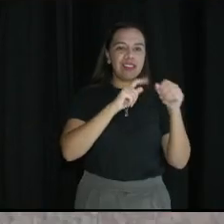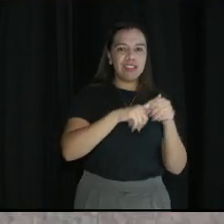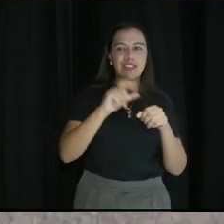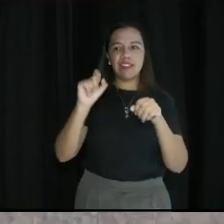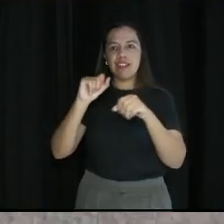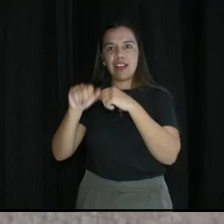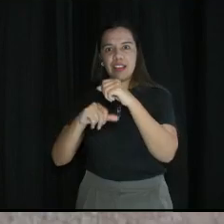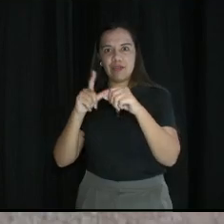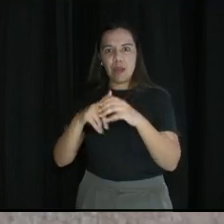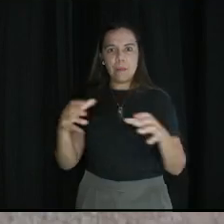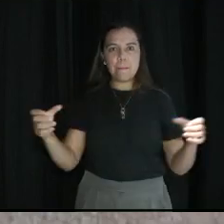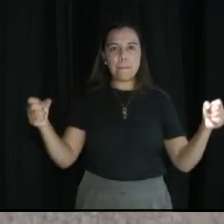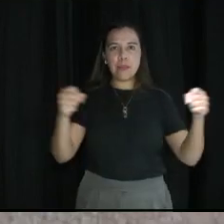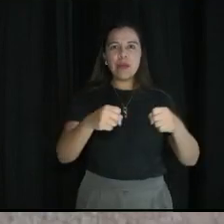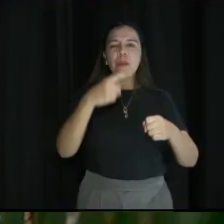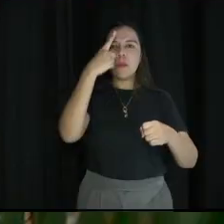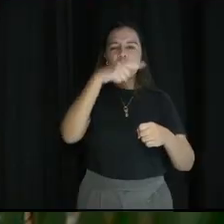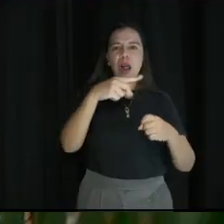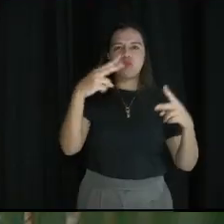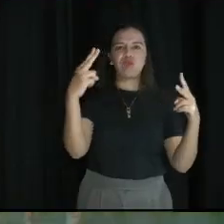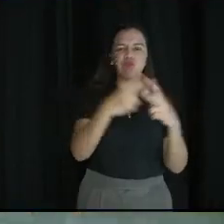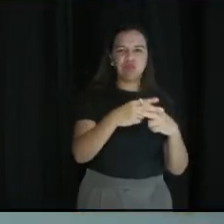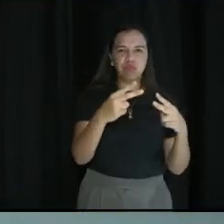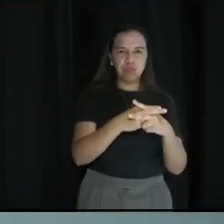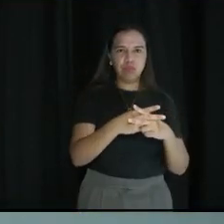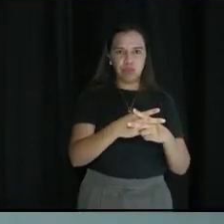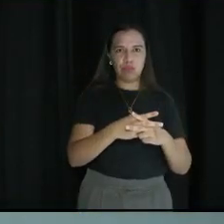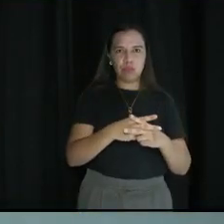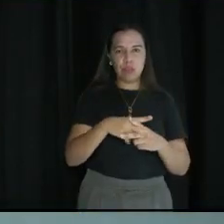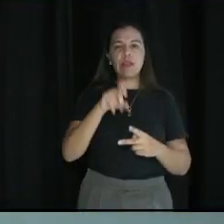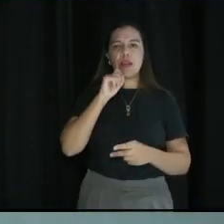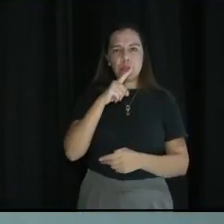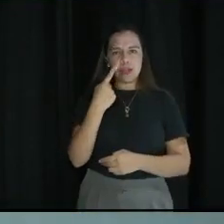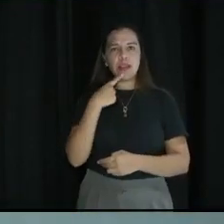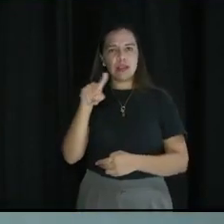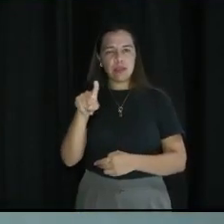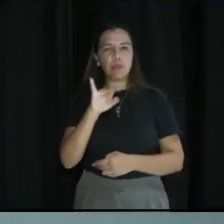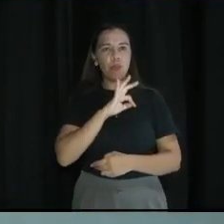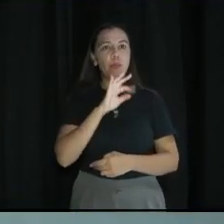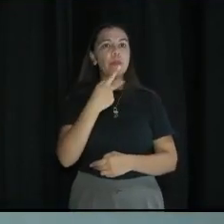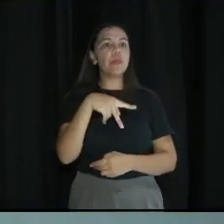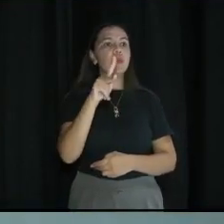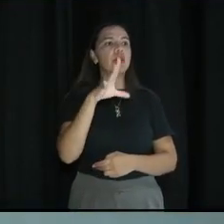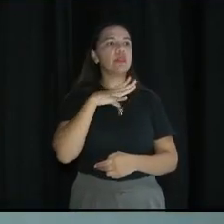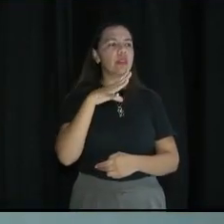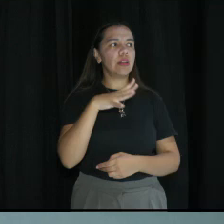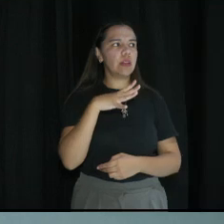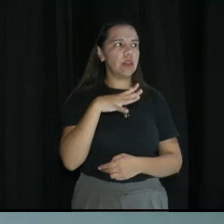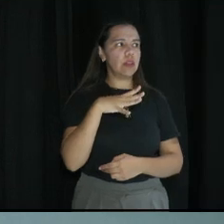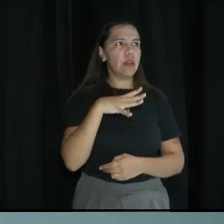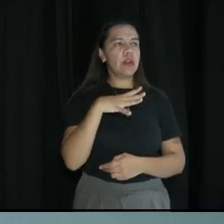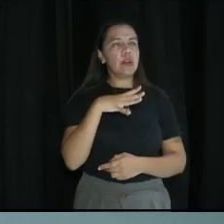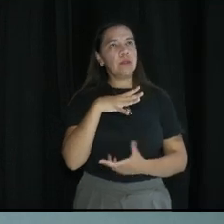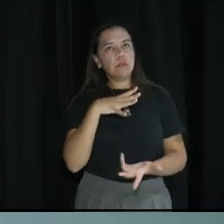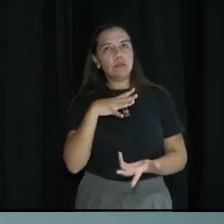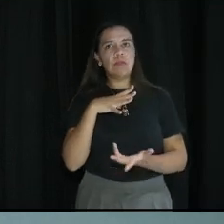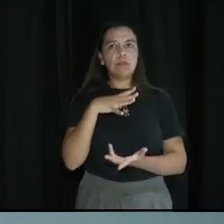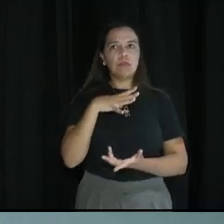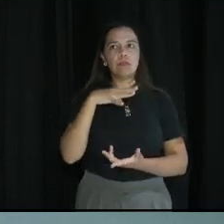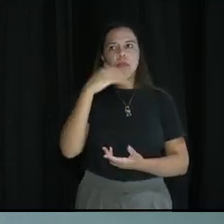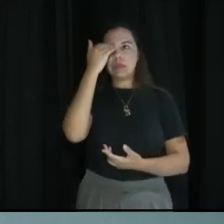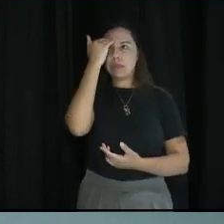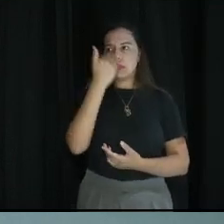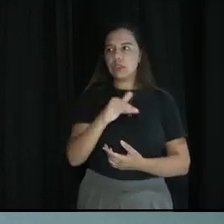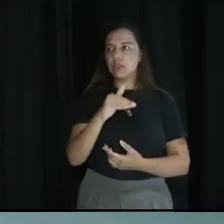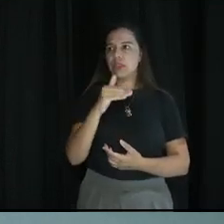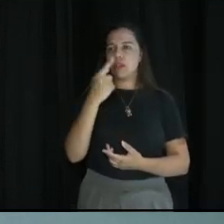como tal no hemos tenido una denuncia, sin embargo, tenemos un conocimiento